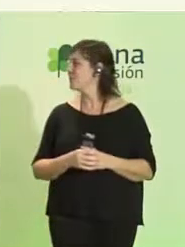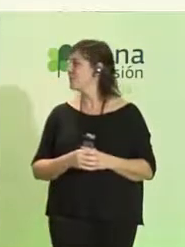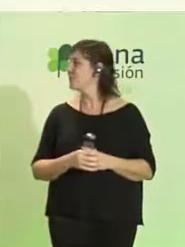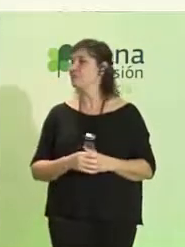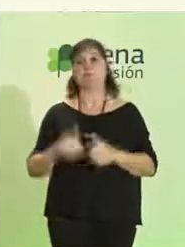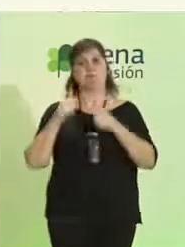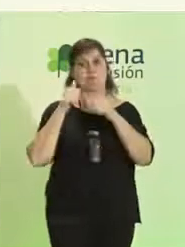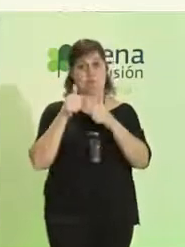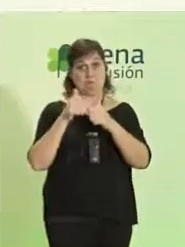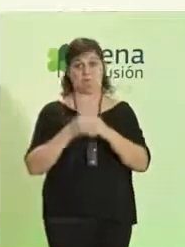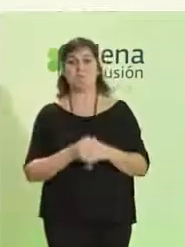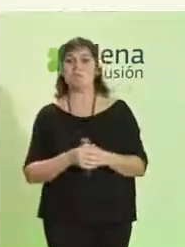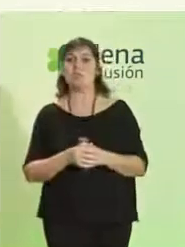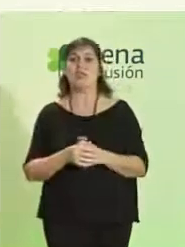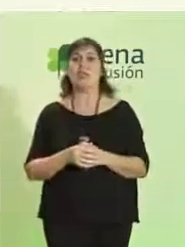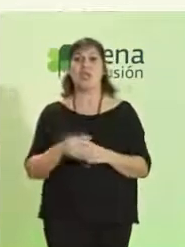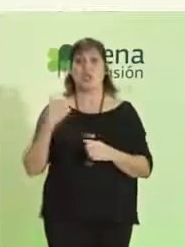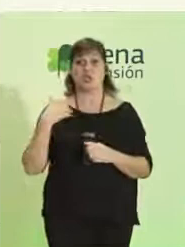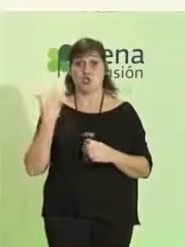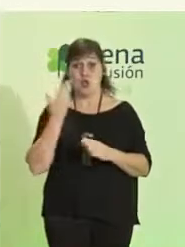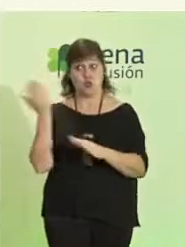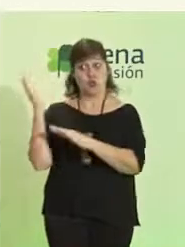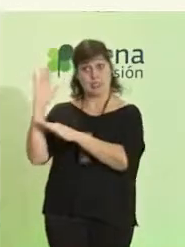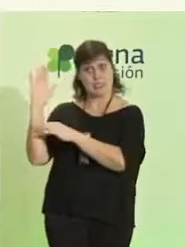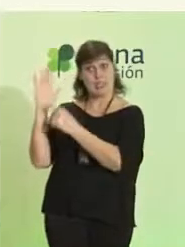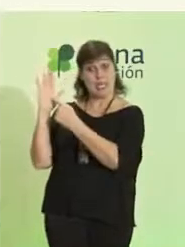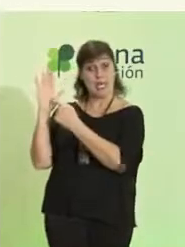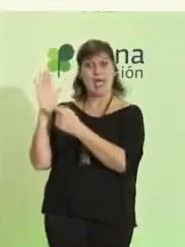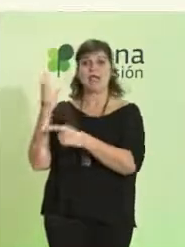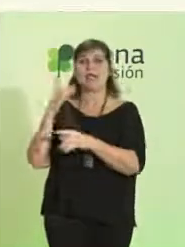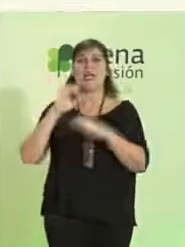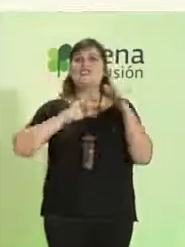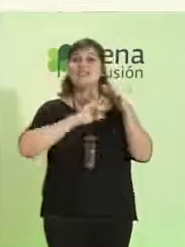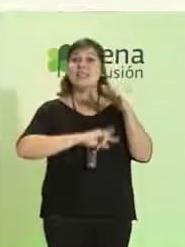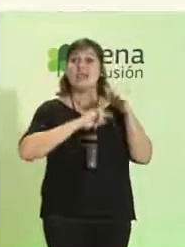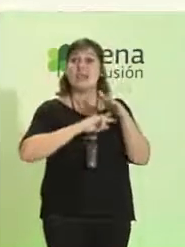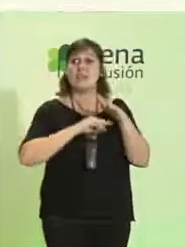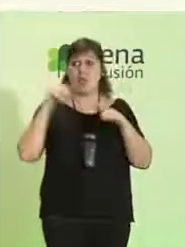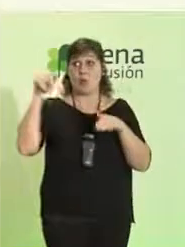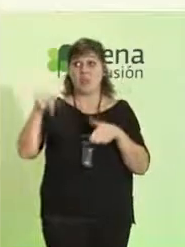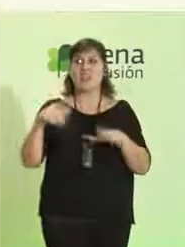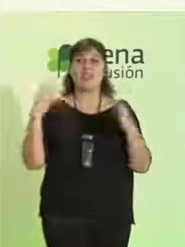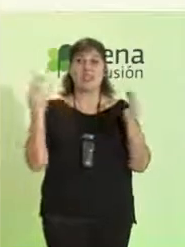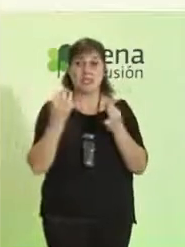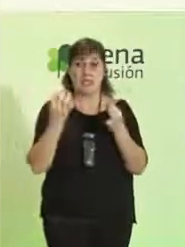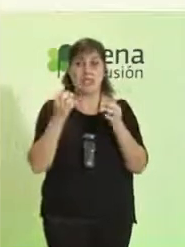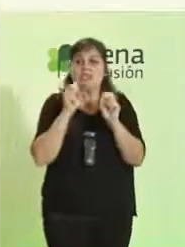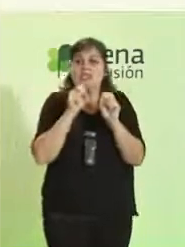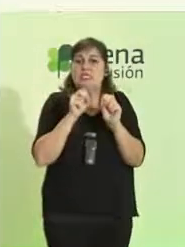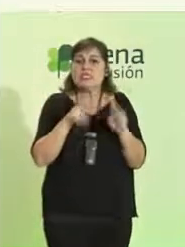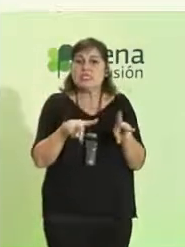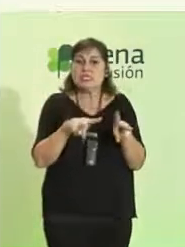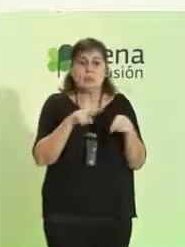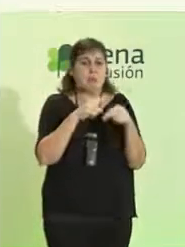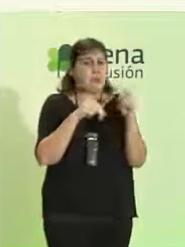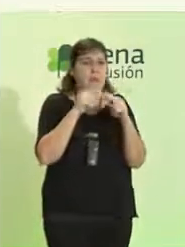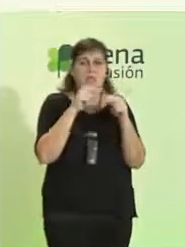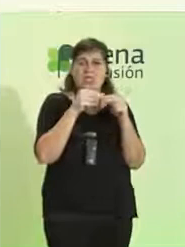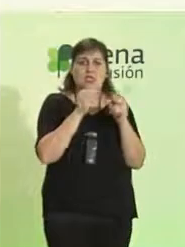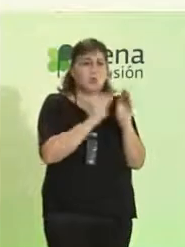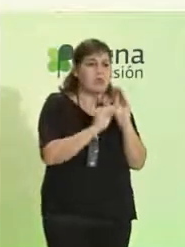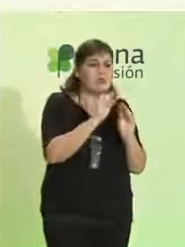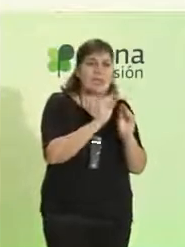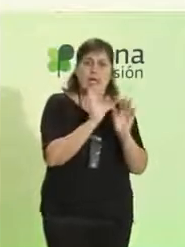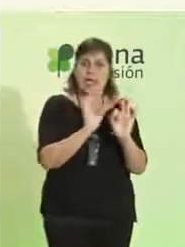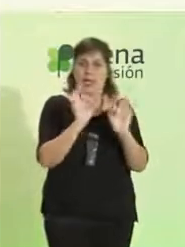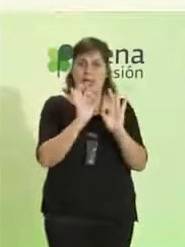Ok, voy a enseñaros lo que se ha grabado in situ, sin ningún tipo de procesamiento ni nada,